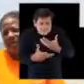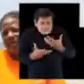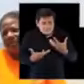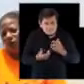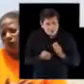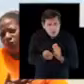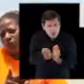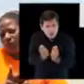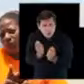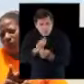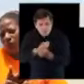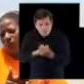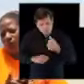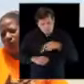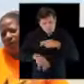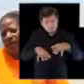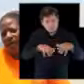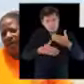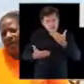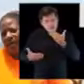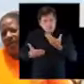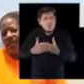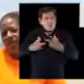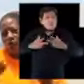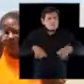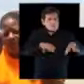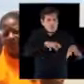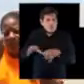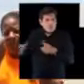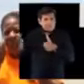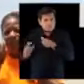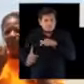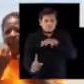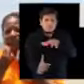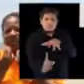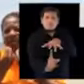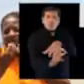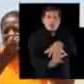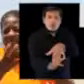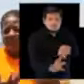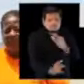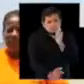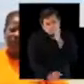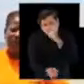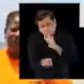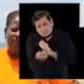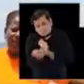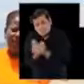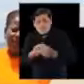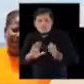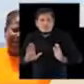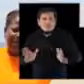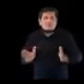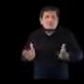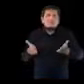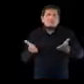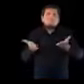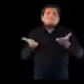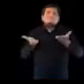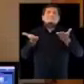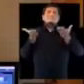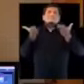A demostrar Que los buenos Somos más Toda esa tristeza Se puede evitar